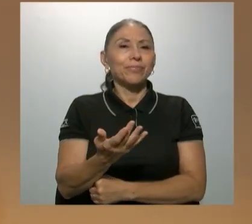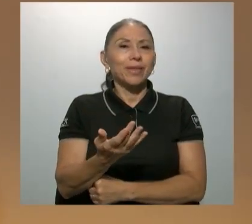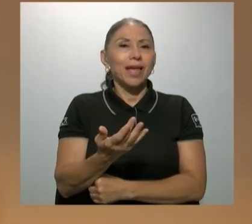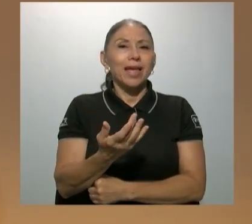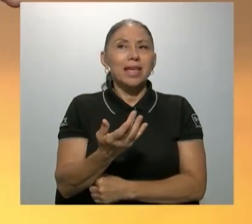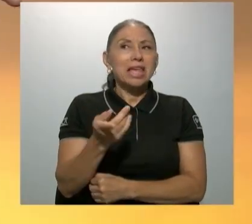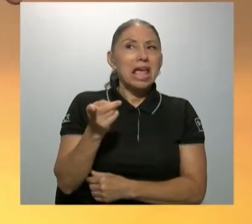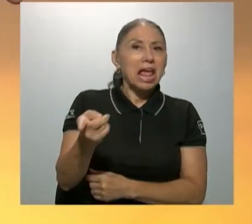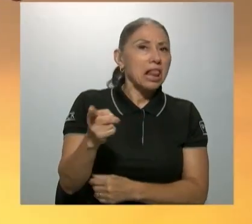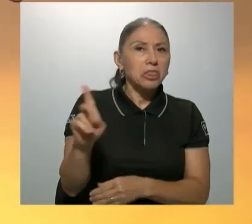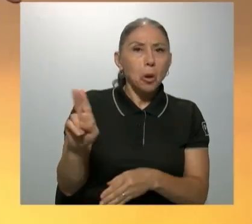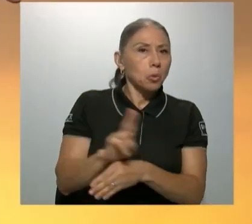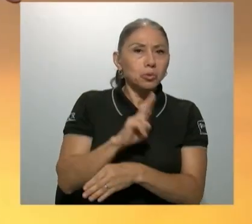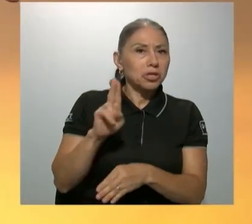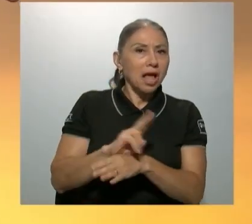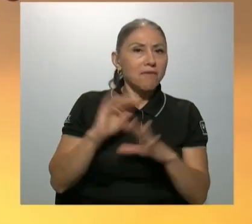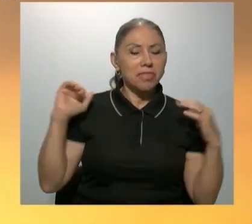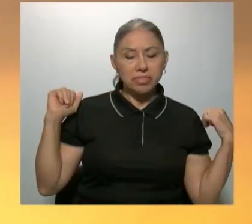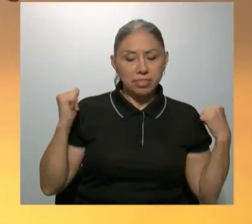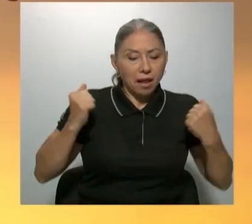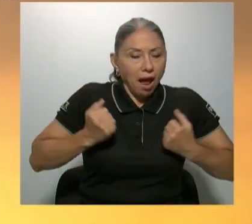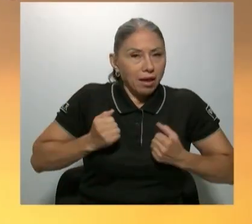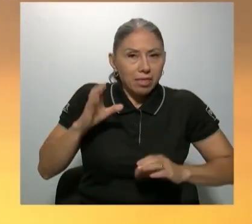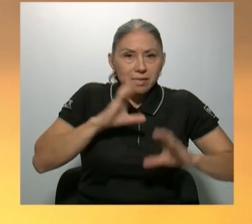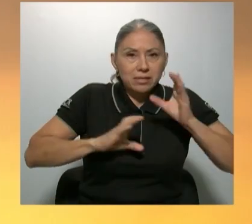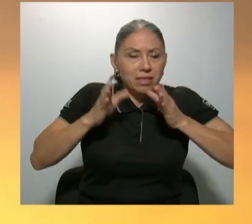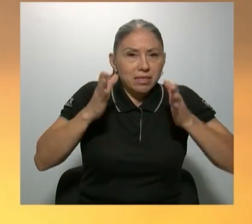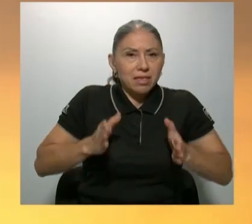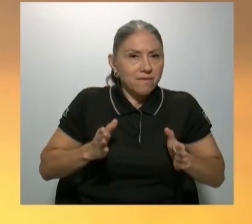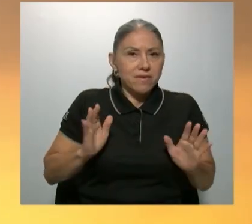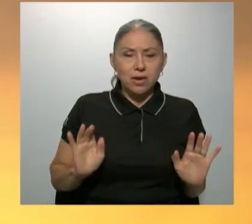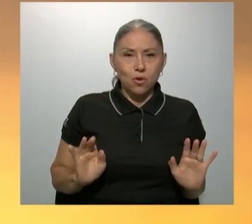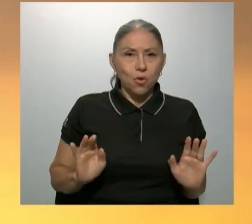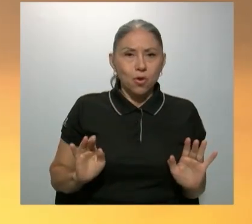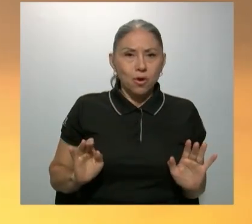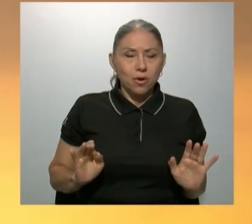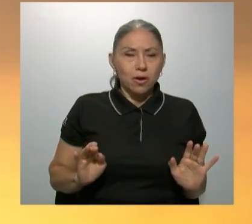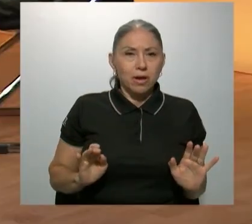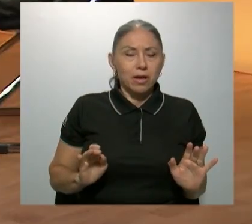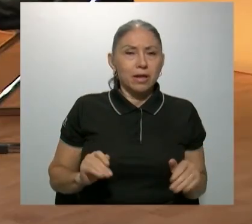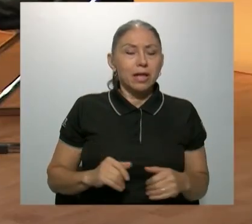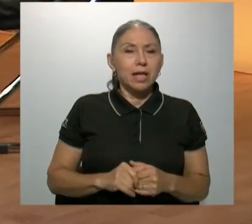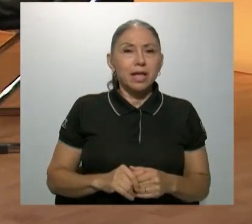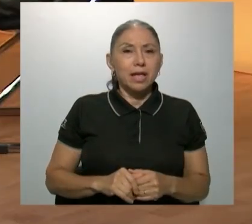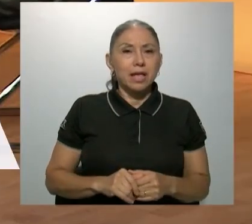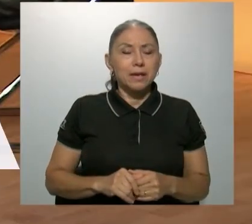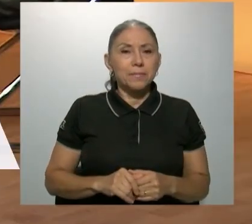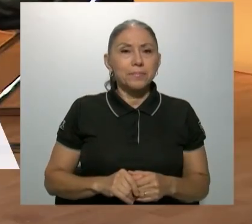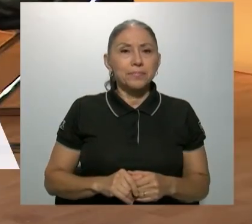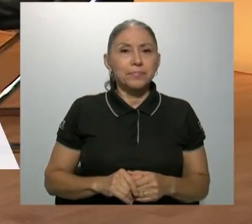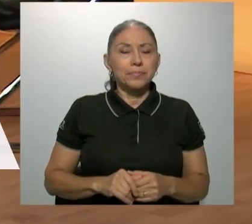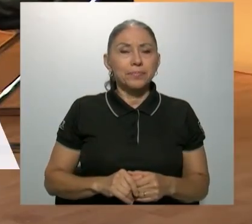traje de científico y ¿cómo se llama?